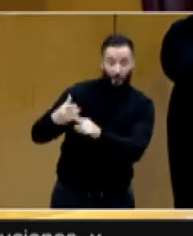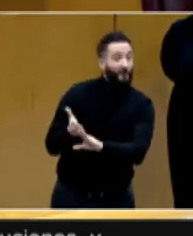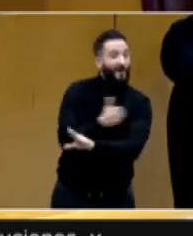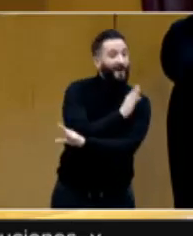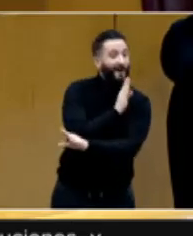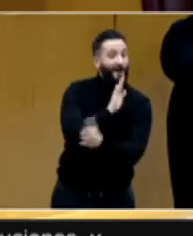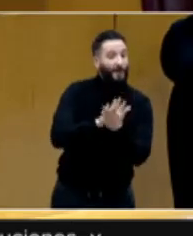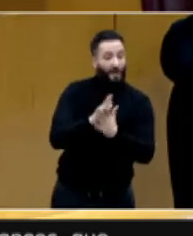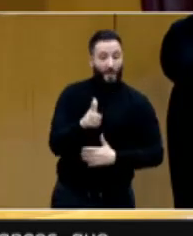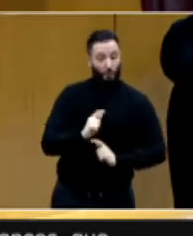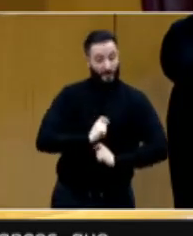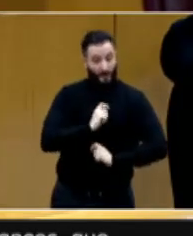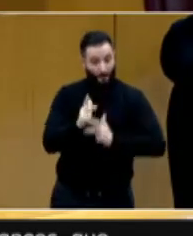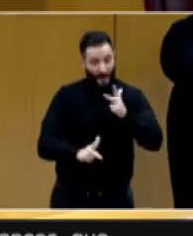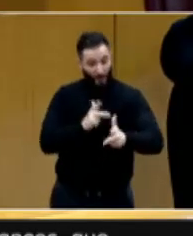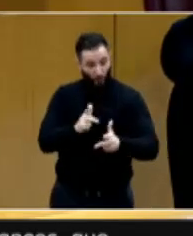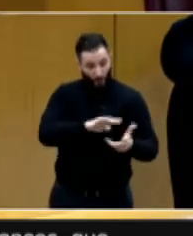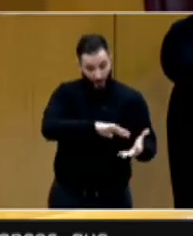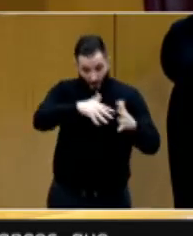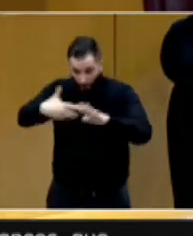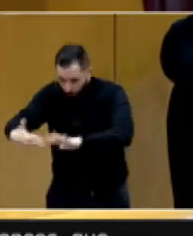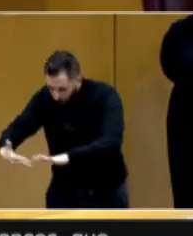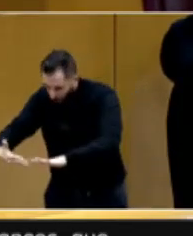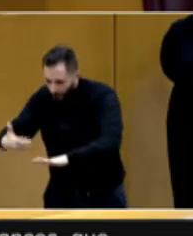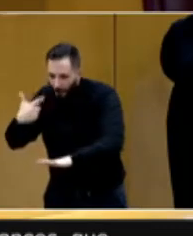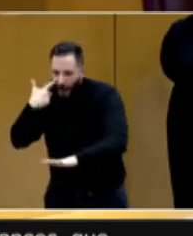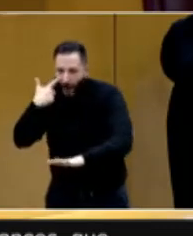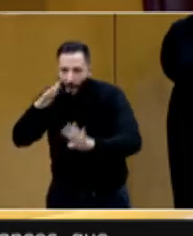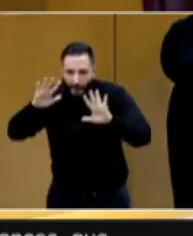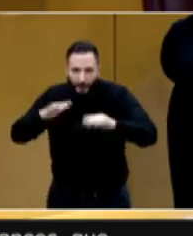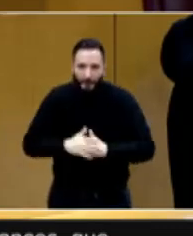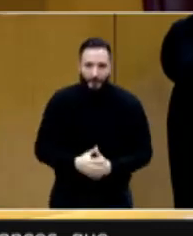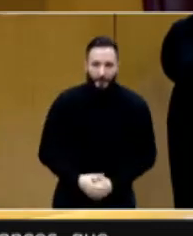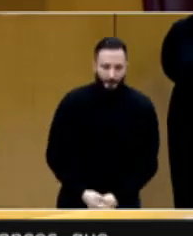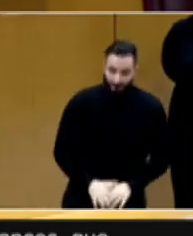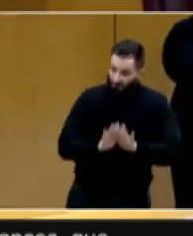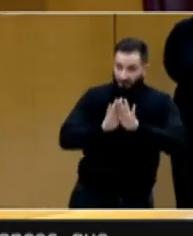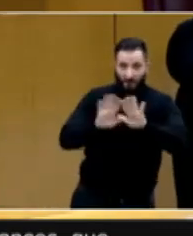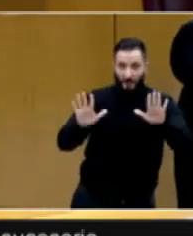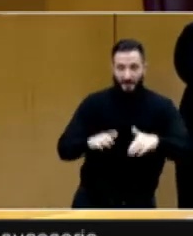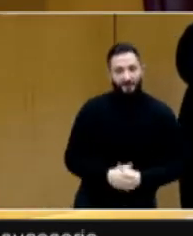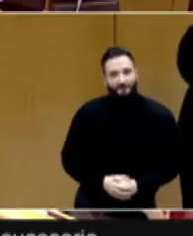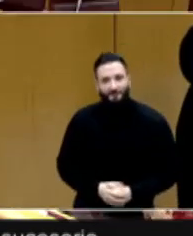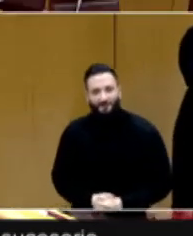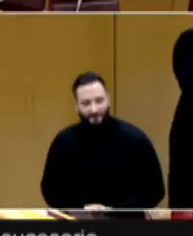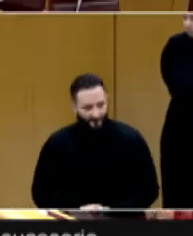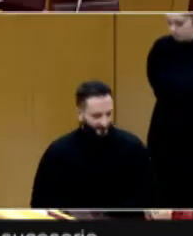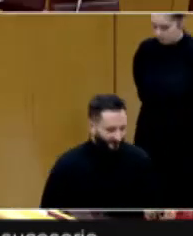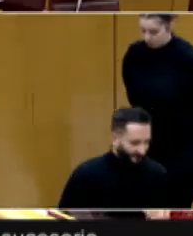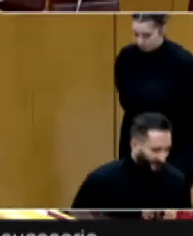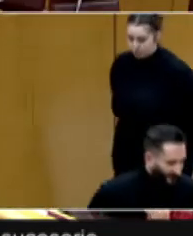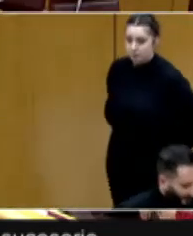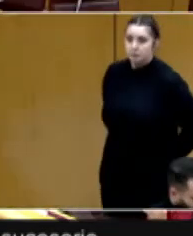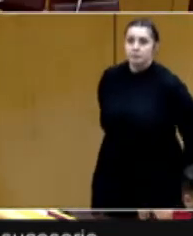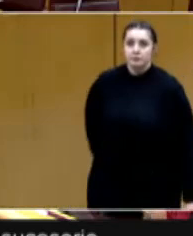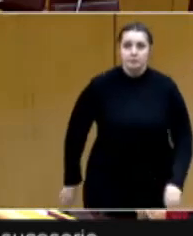que es que no tiene ni siquiera 10 años nada más he cumplido los tres minutos